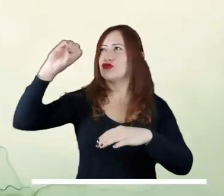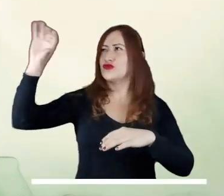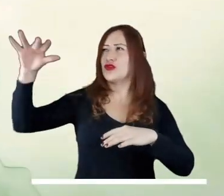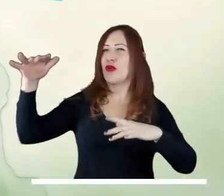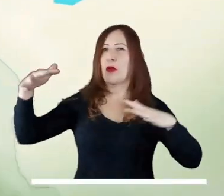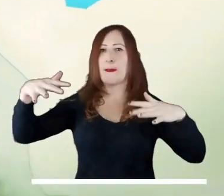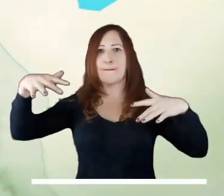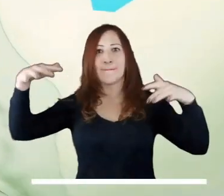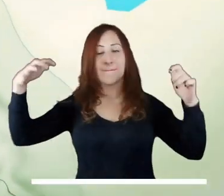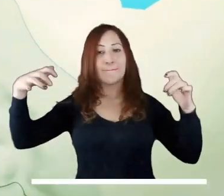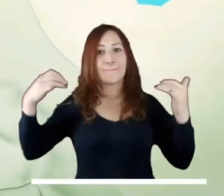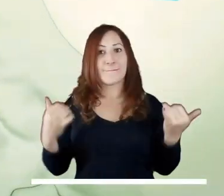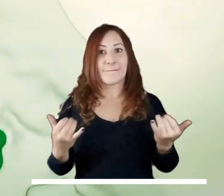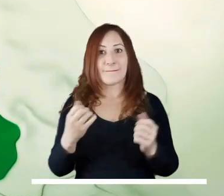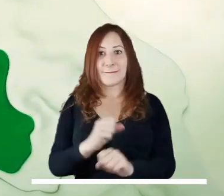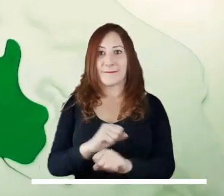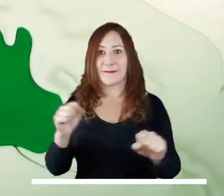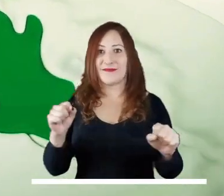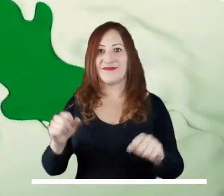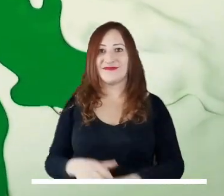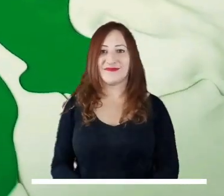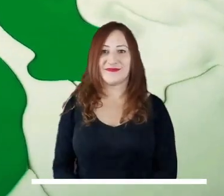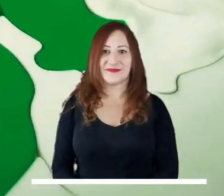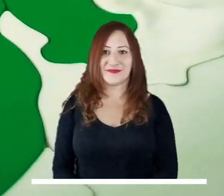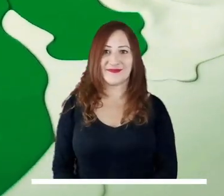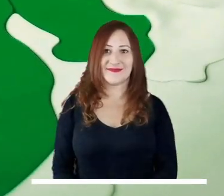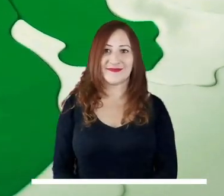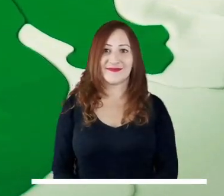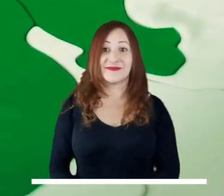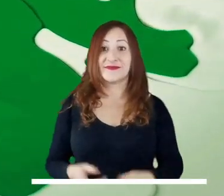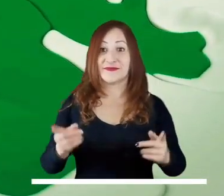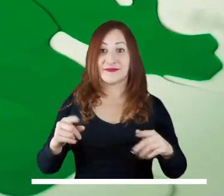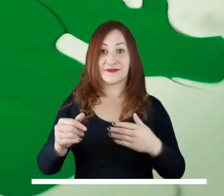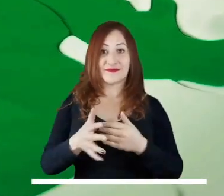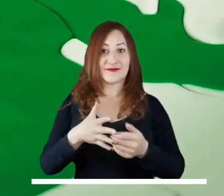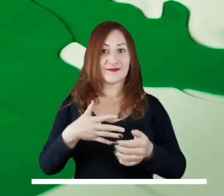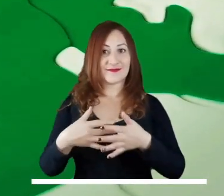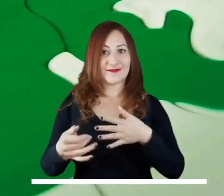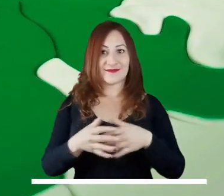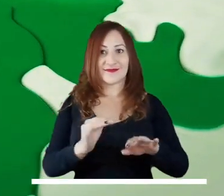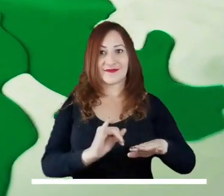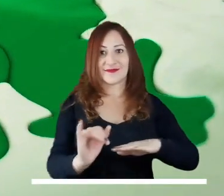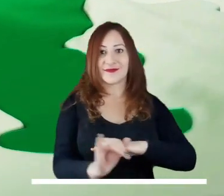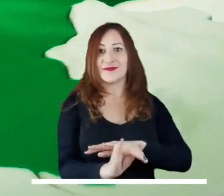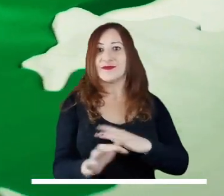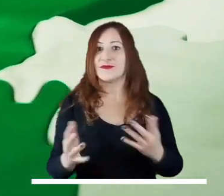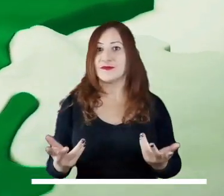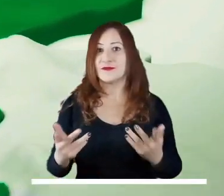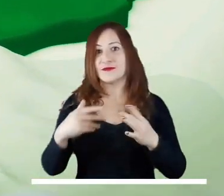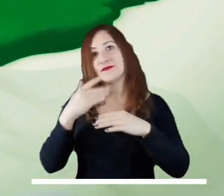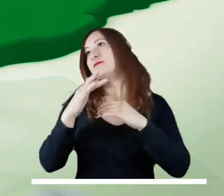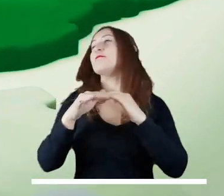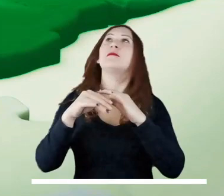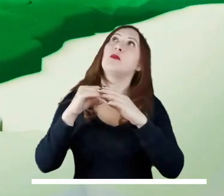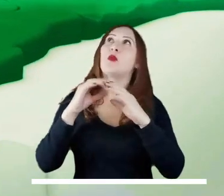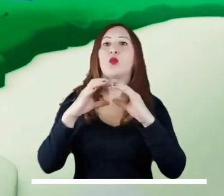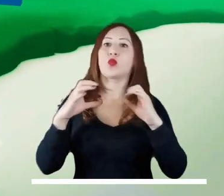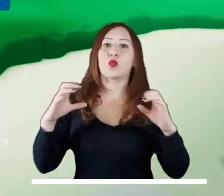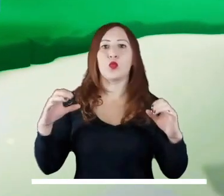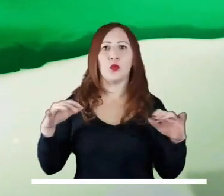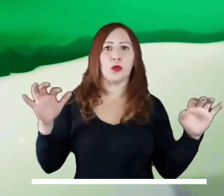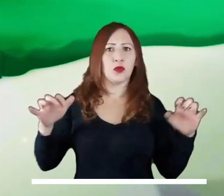Empezamos este recorrido con el Caribe, que promete condiciones soleadas y secas durante las primeras horas del día.